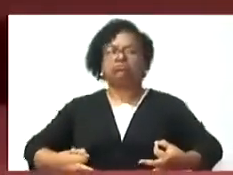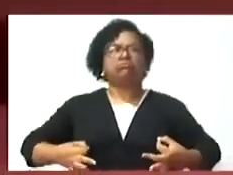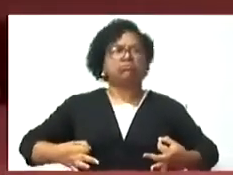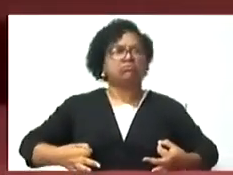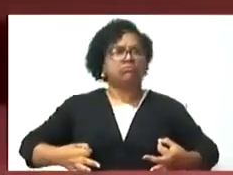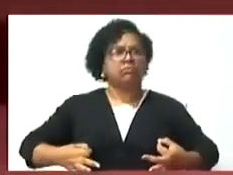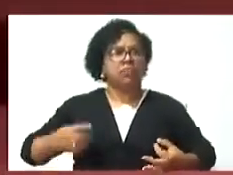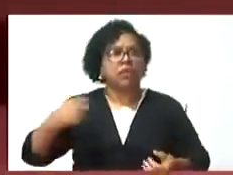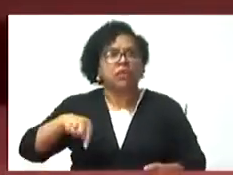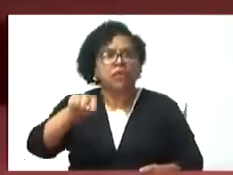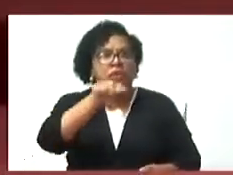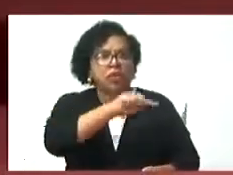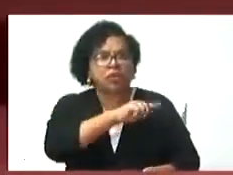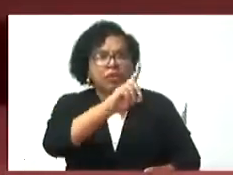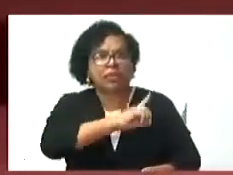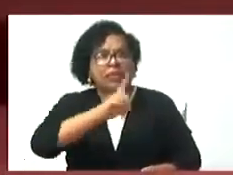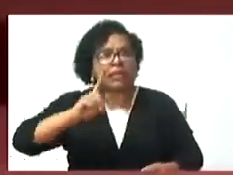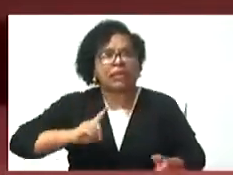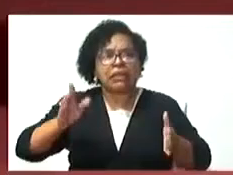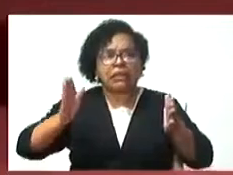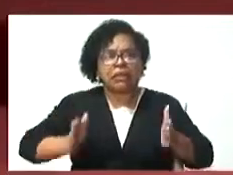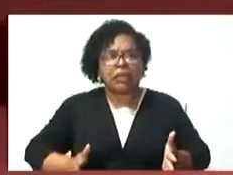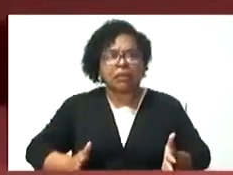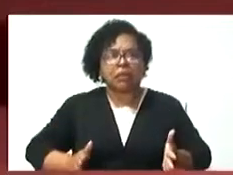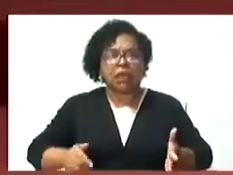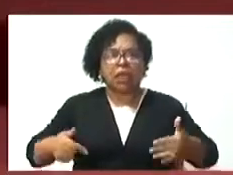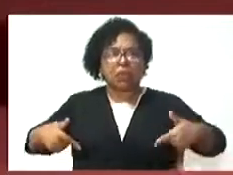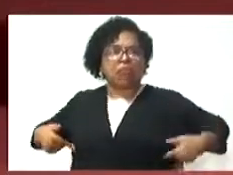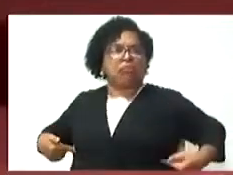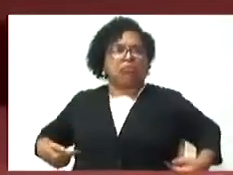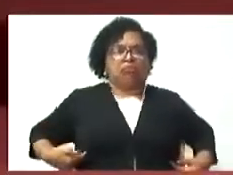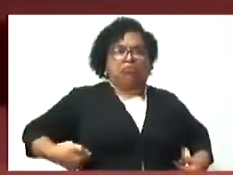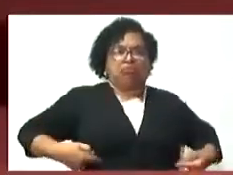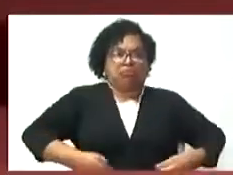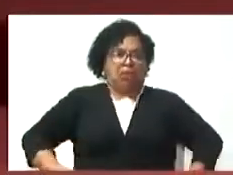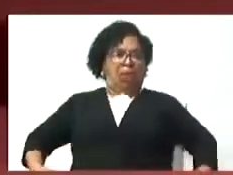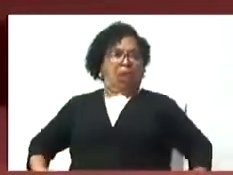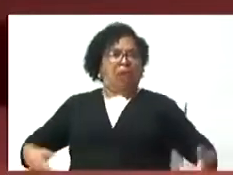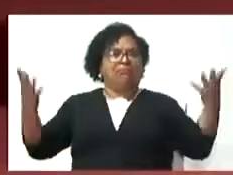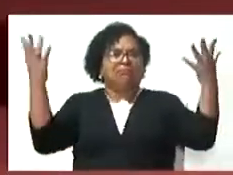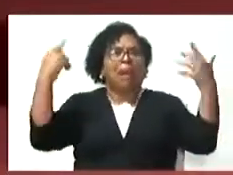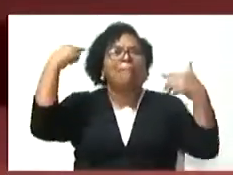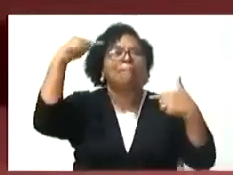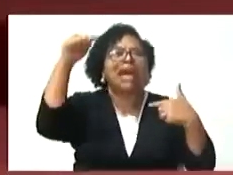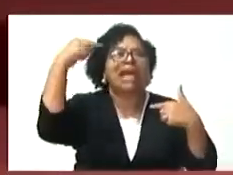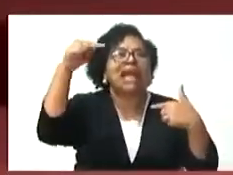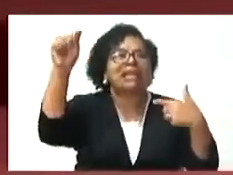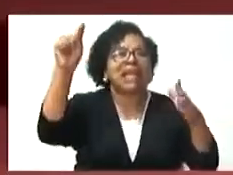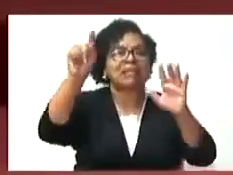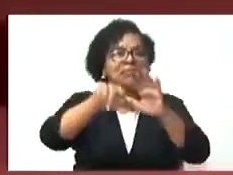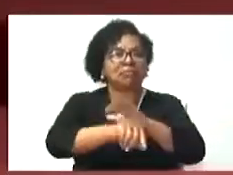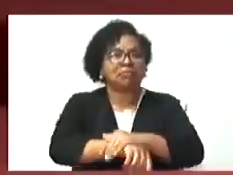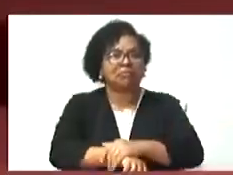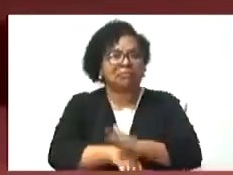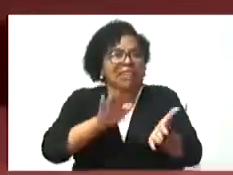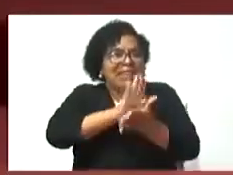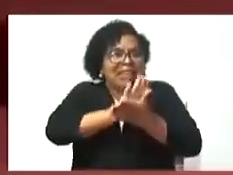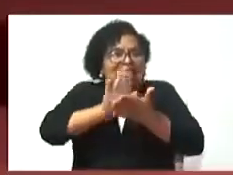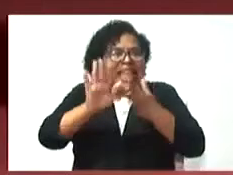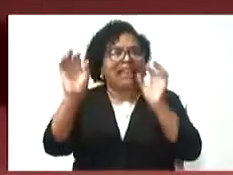tenemos nosotras que venir a exhibir aquí más de la cuenta buscando que entonces presidente